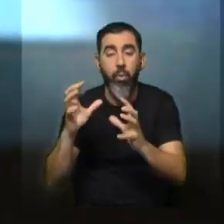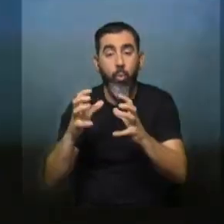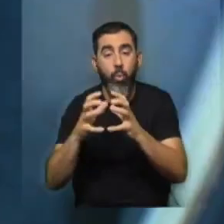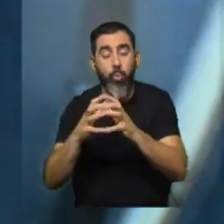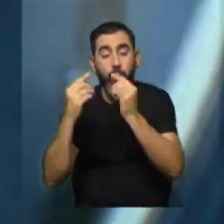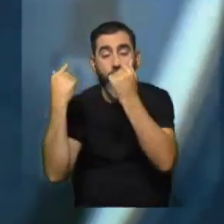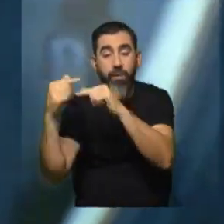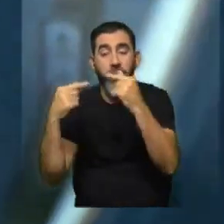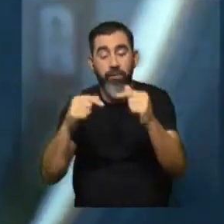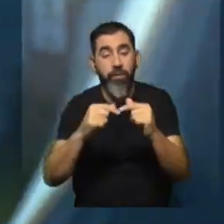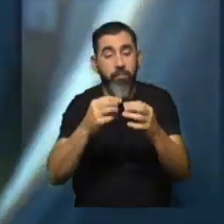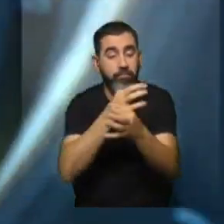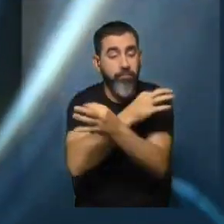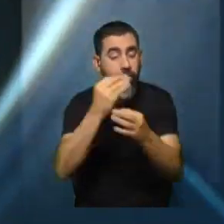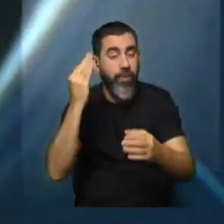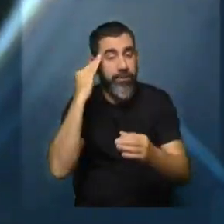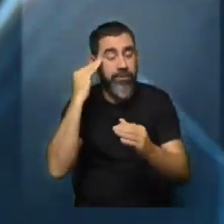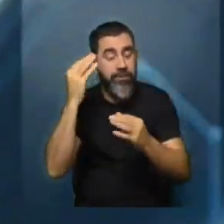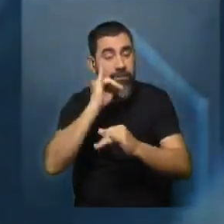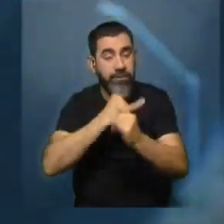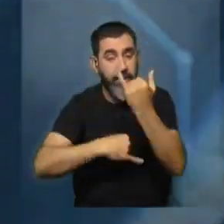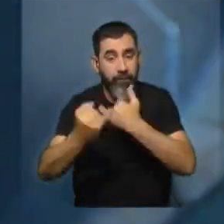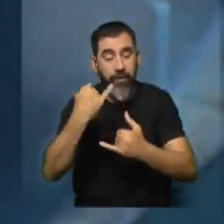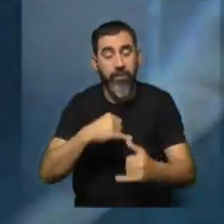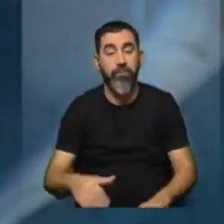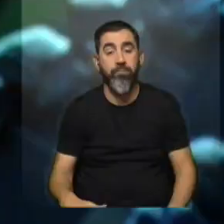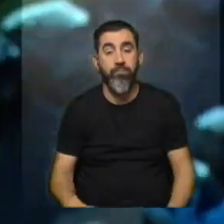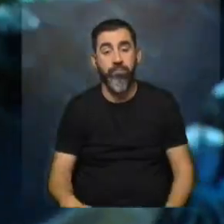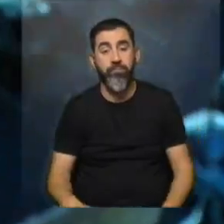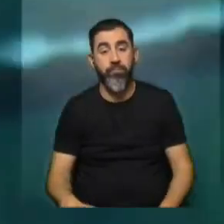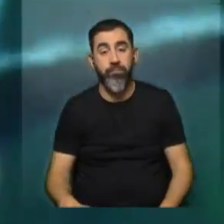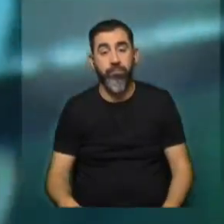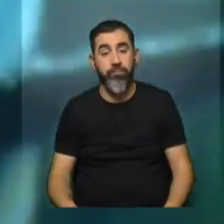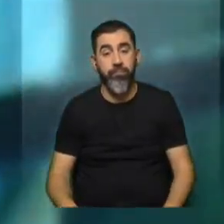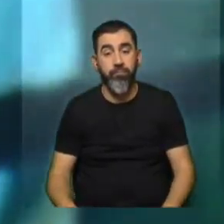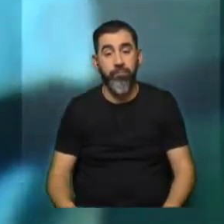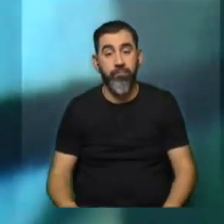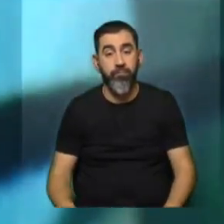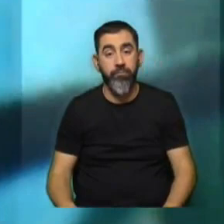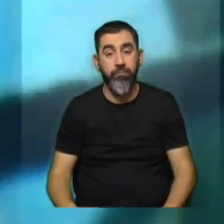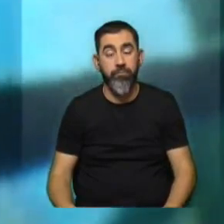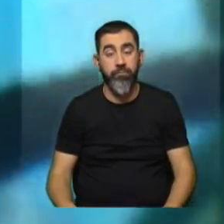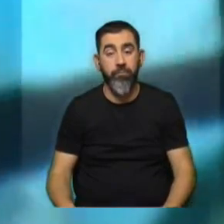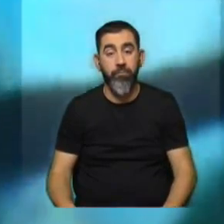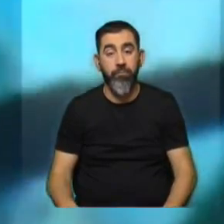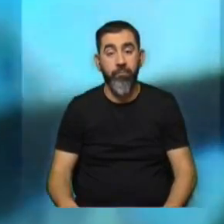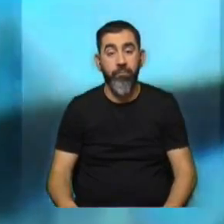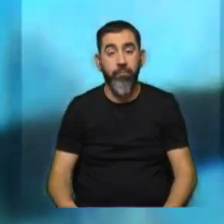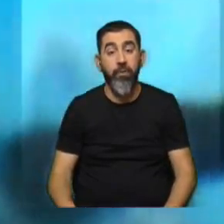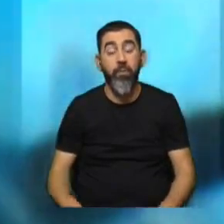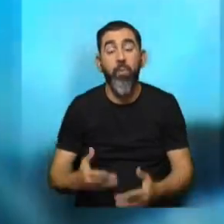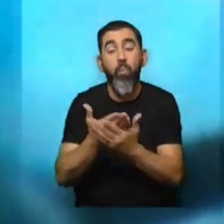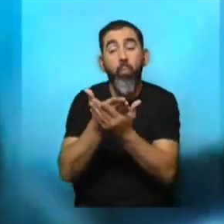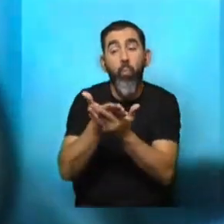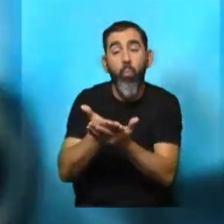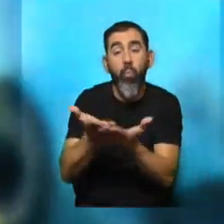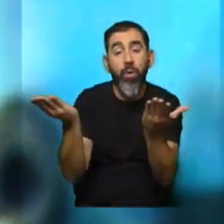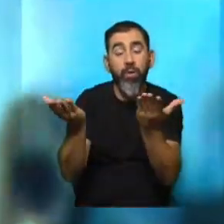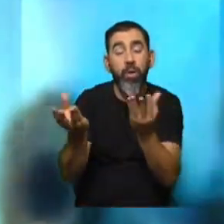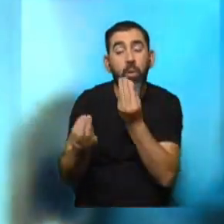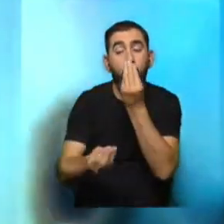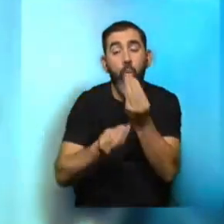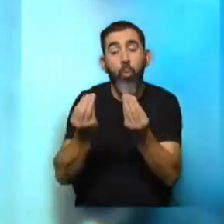que, bueno, haya una precisión en la información. Claro, exactamente. Y como decías vos, Gustavo, en la última parte del informe, él nos muestra justamente cómo